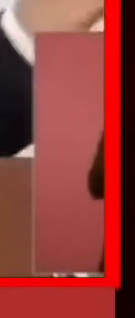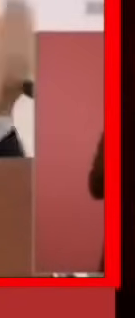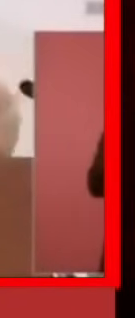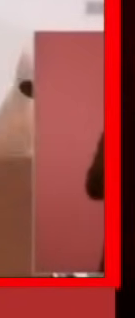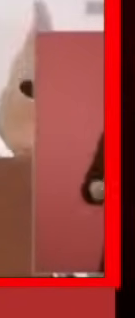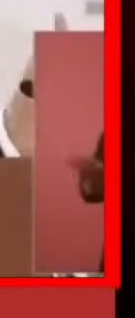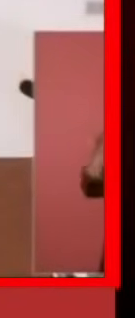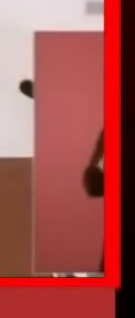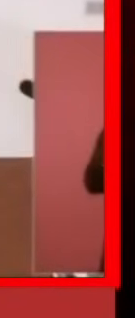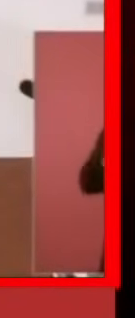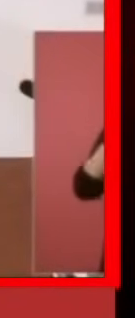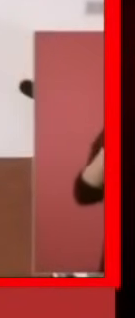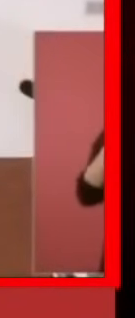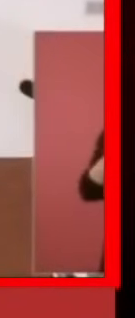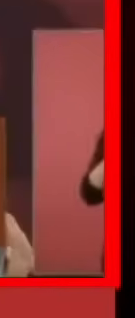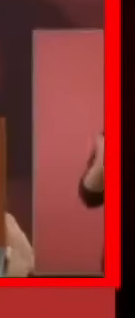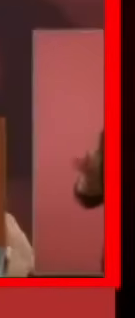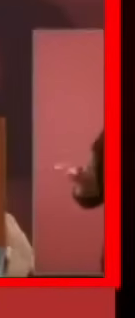recibir hoy la noticia.